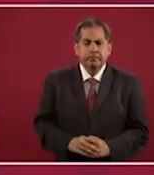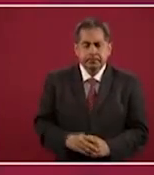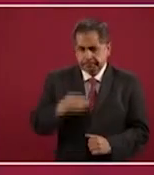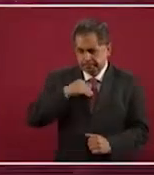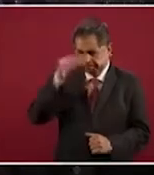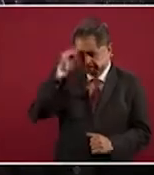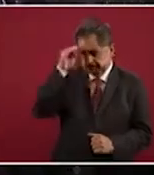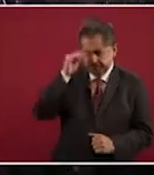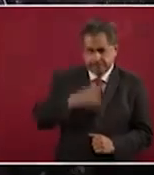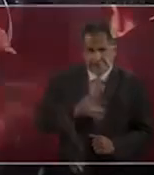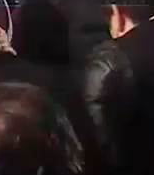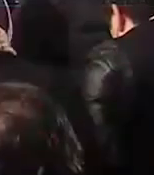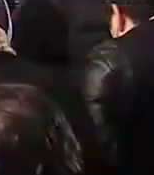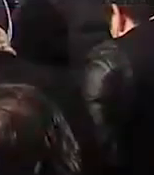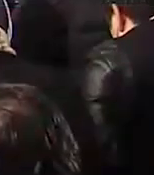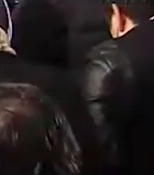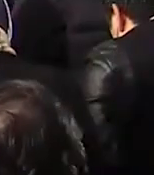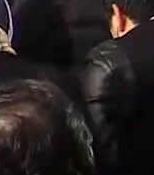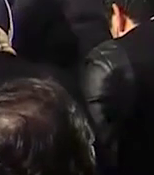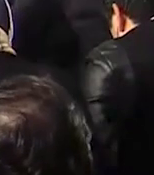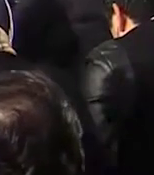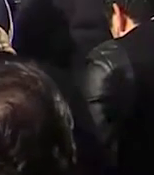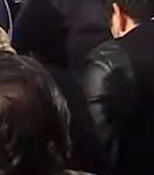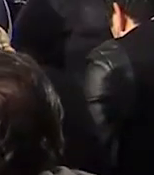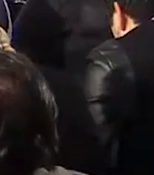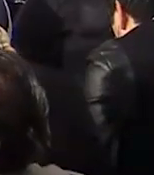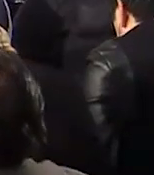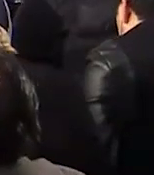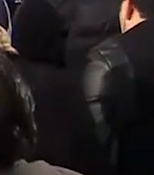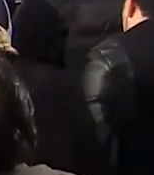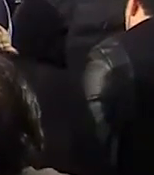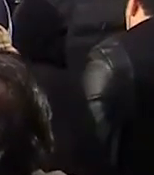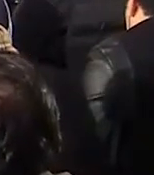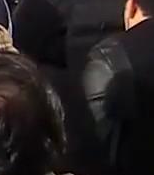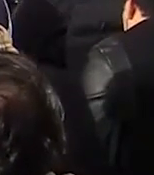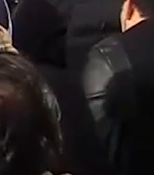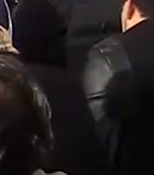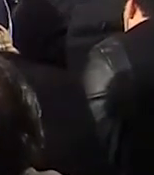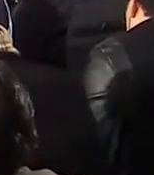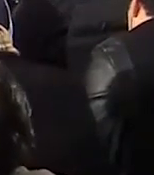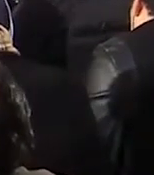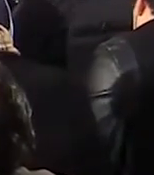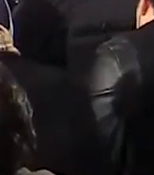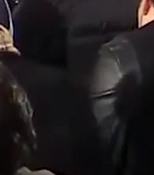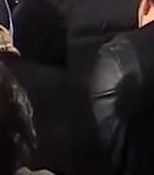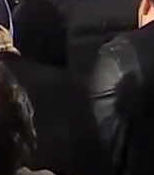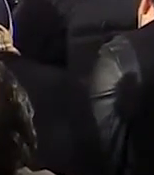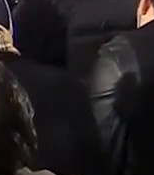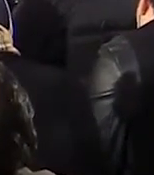Consideramos que ya se definió en qué términos